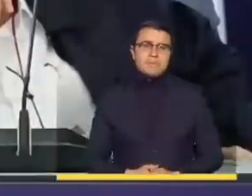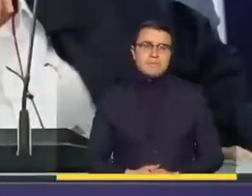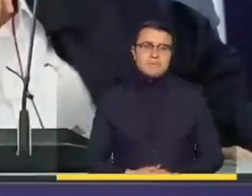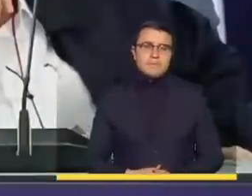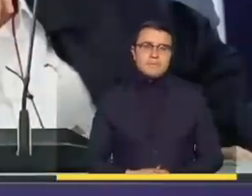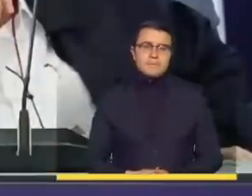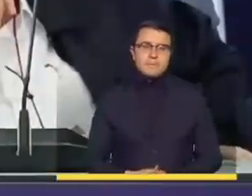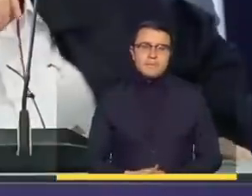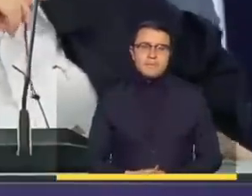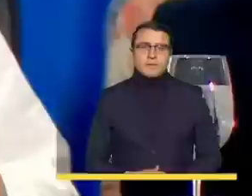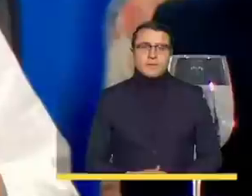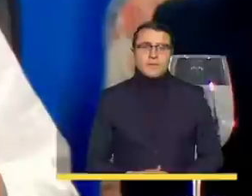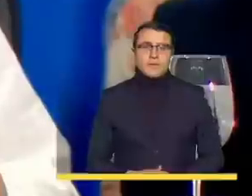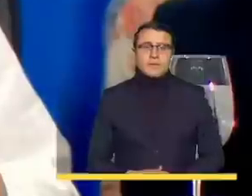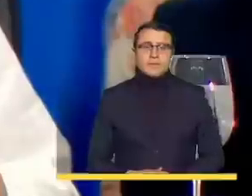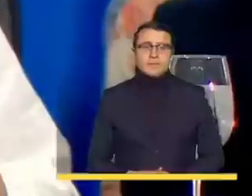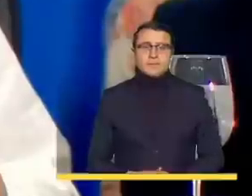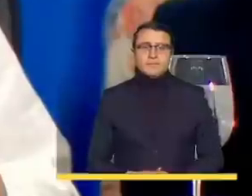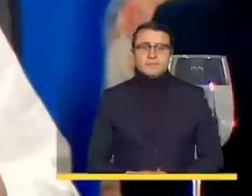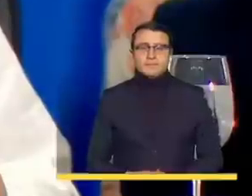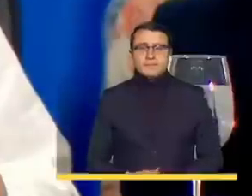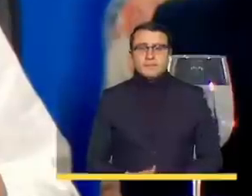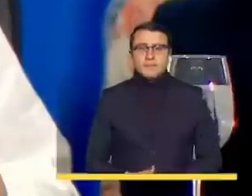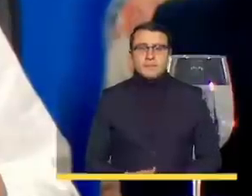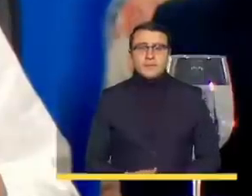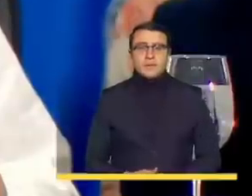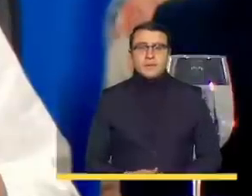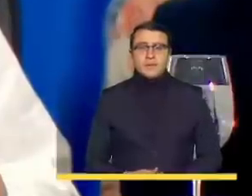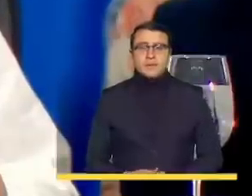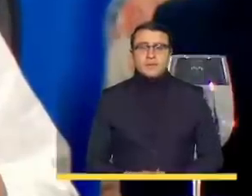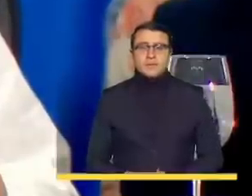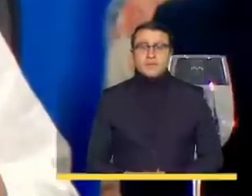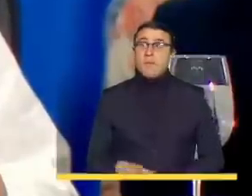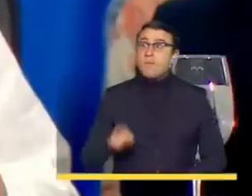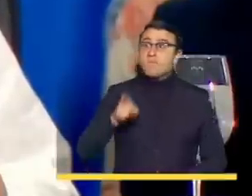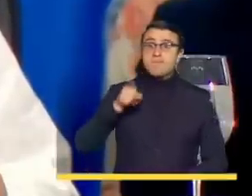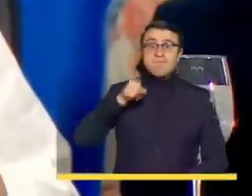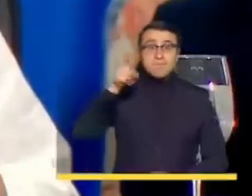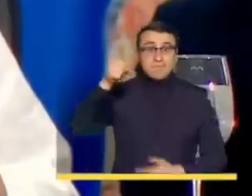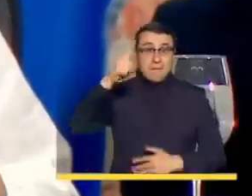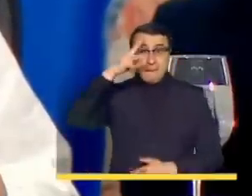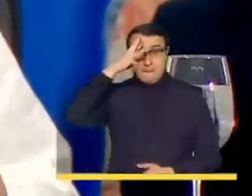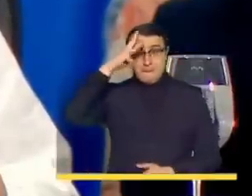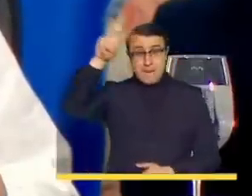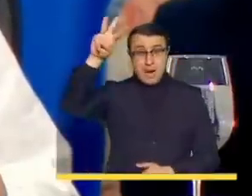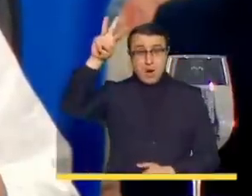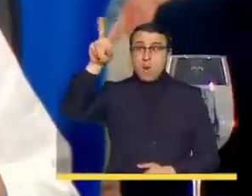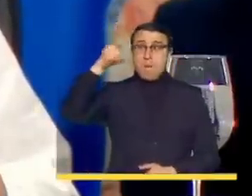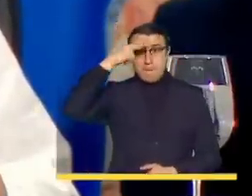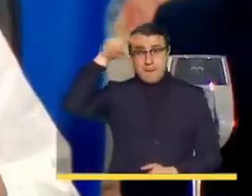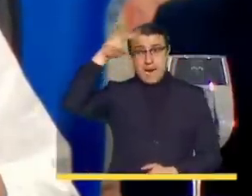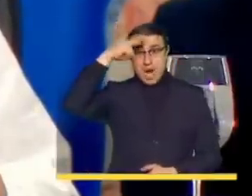Nosotros tenemos en México un programa que se llama Sembrando Vida.